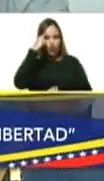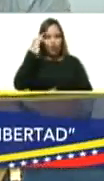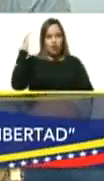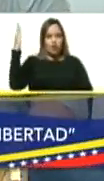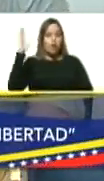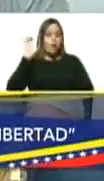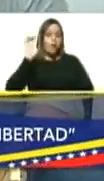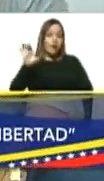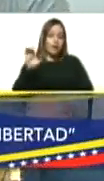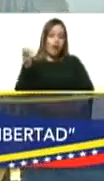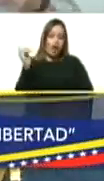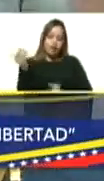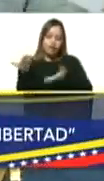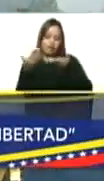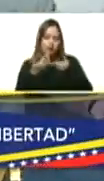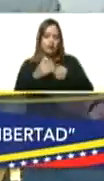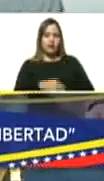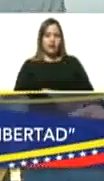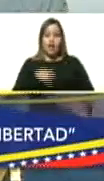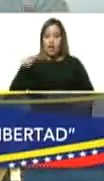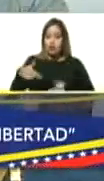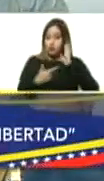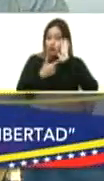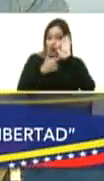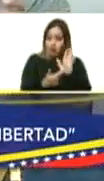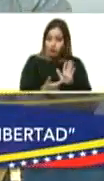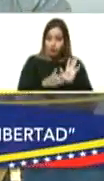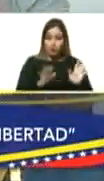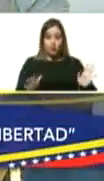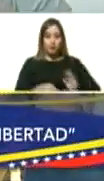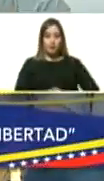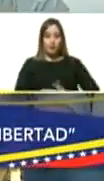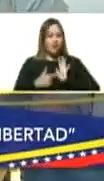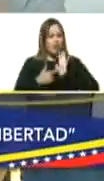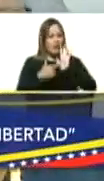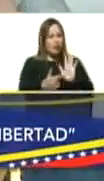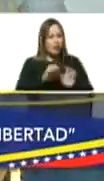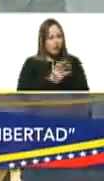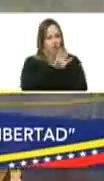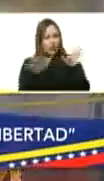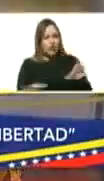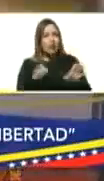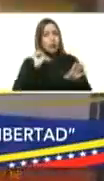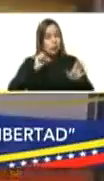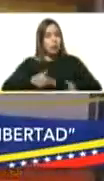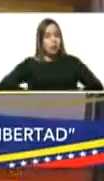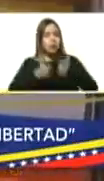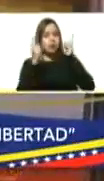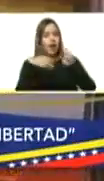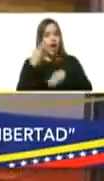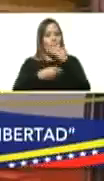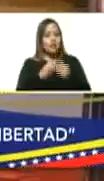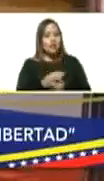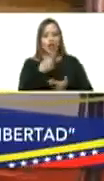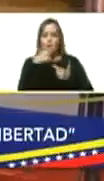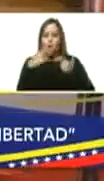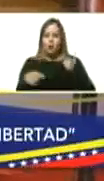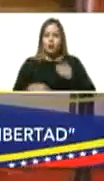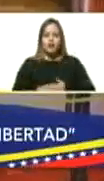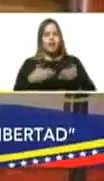patria así nos ha encomendado. Aquí está un ejemplo, presidente, como usted lo ha dicho, un ejemplo fehaciente de que sí es posible hacer las cosas